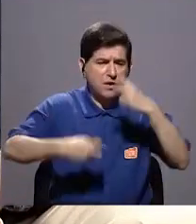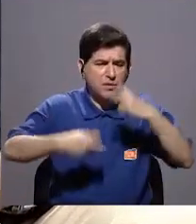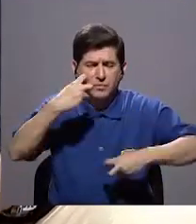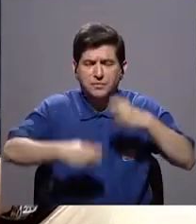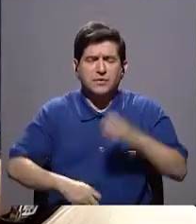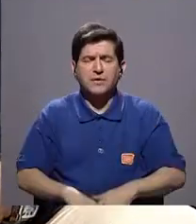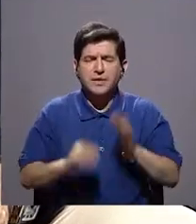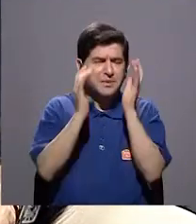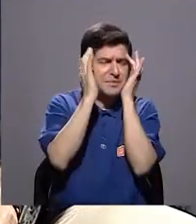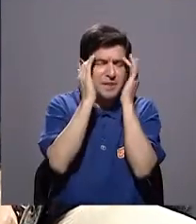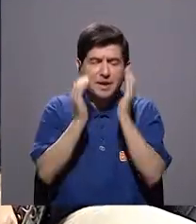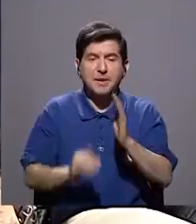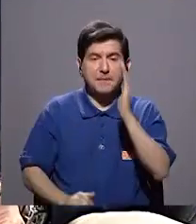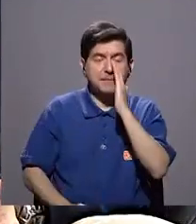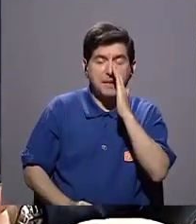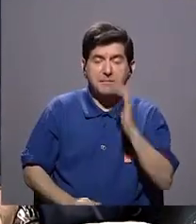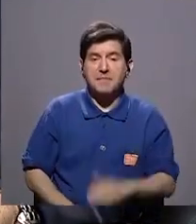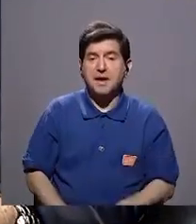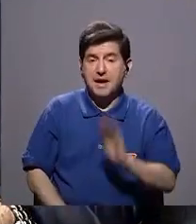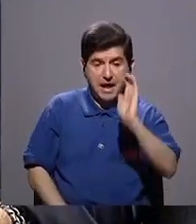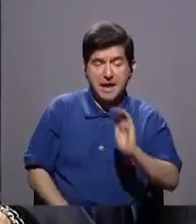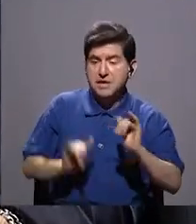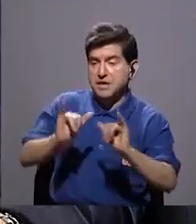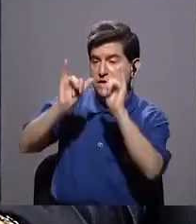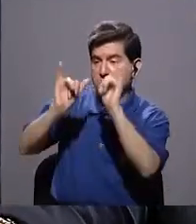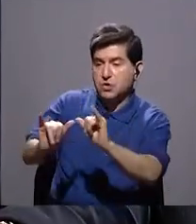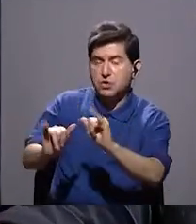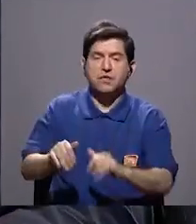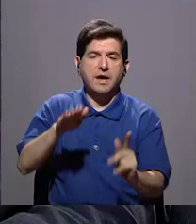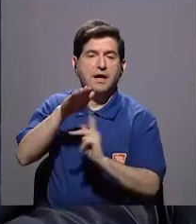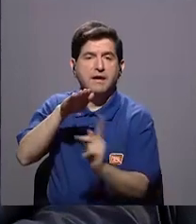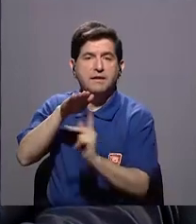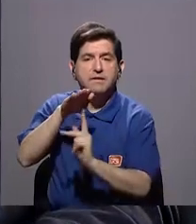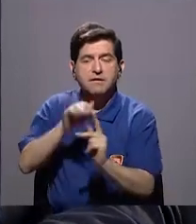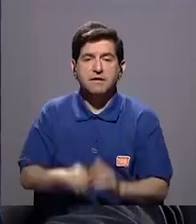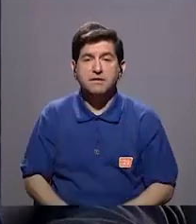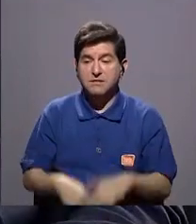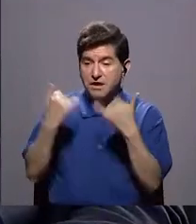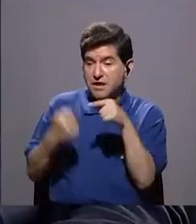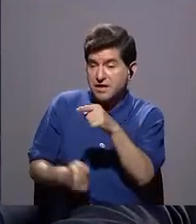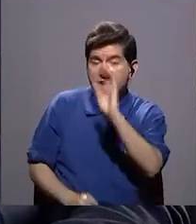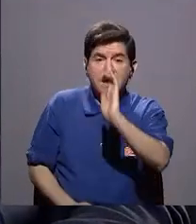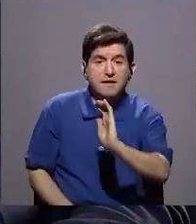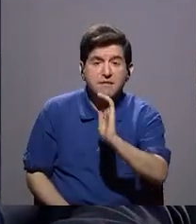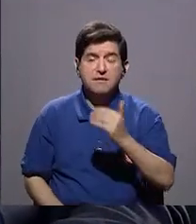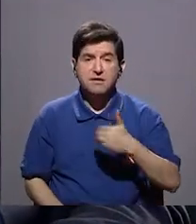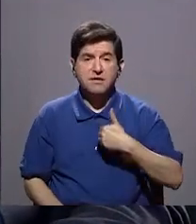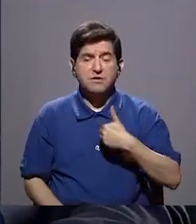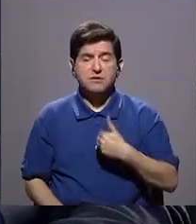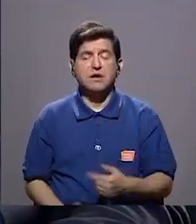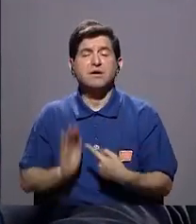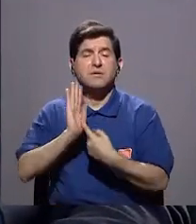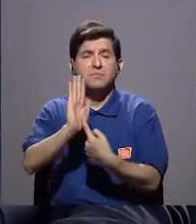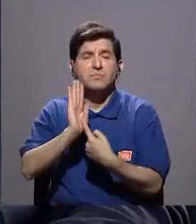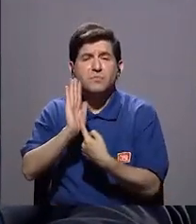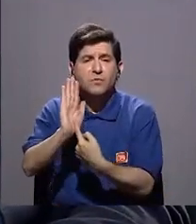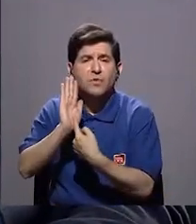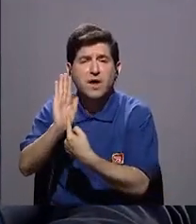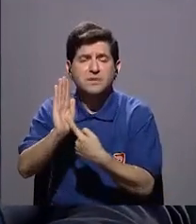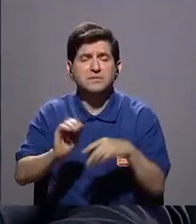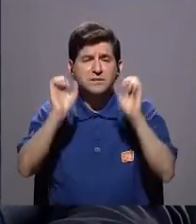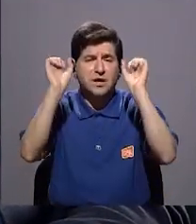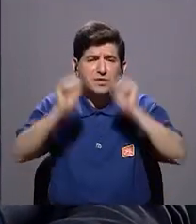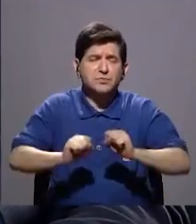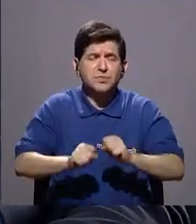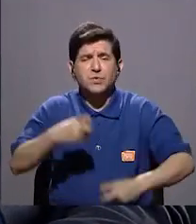trastorno de ansiedad del niño cuando la mamá lo va a dejar al pre-kinder, al kinder, y desde ya ahí el niño empieza a demostrar